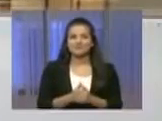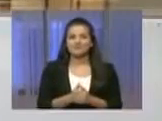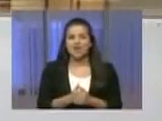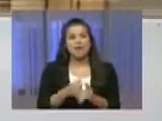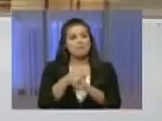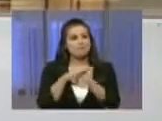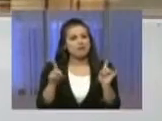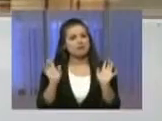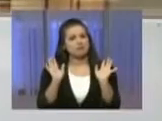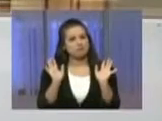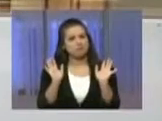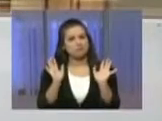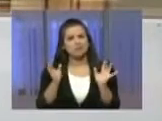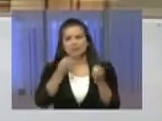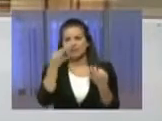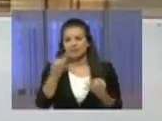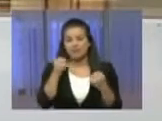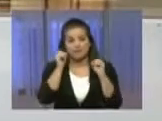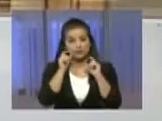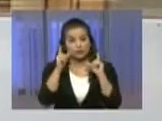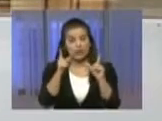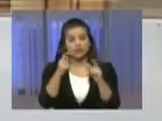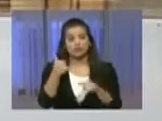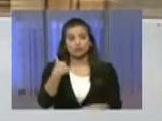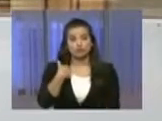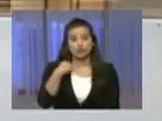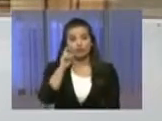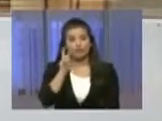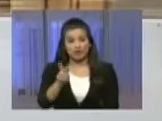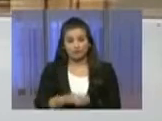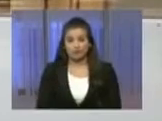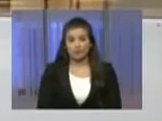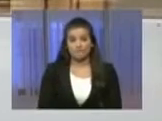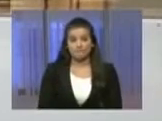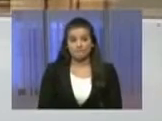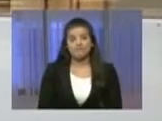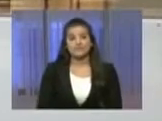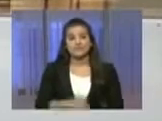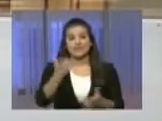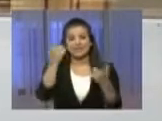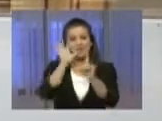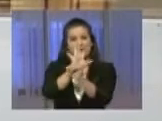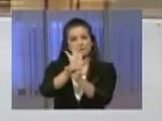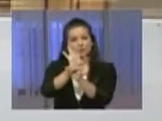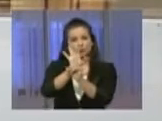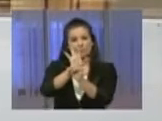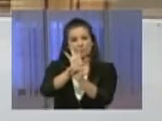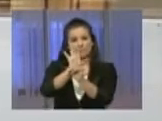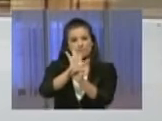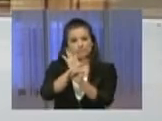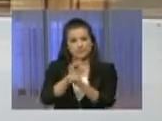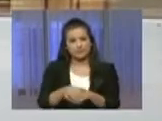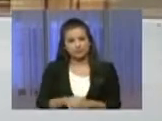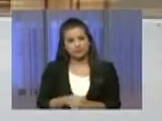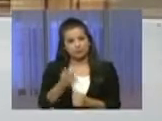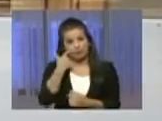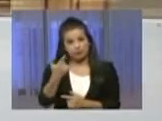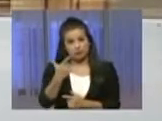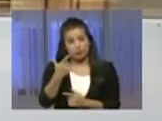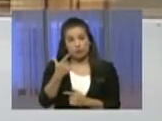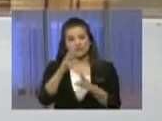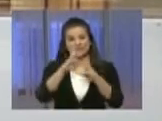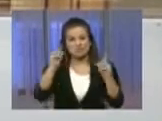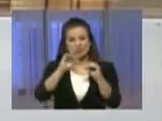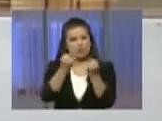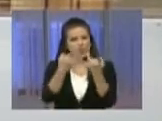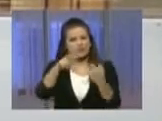realmente impresionante estuve viendo allí las tendencias de sintonía